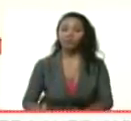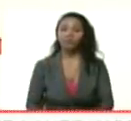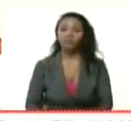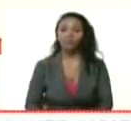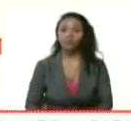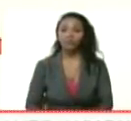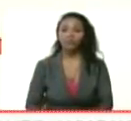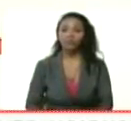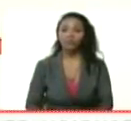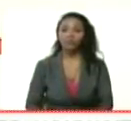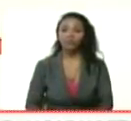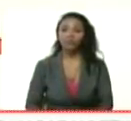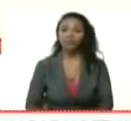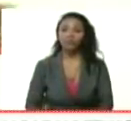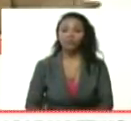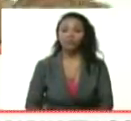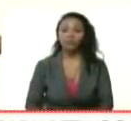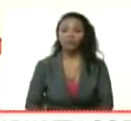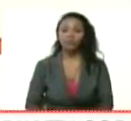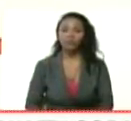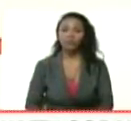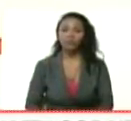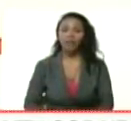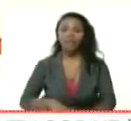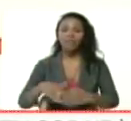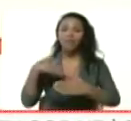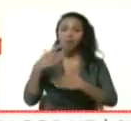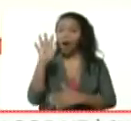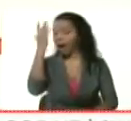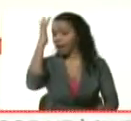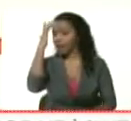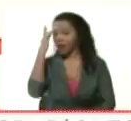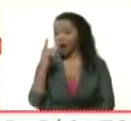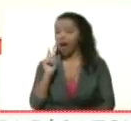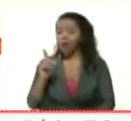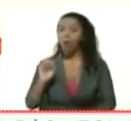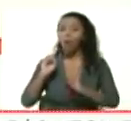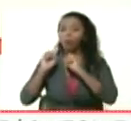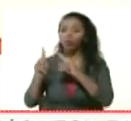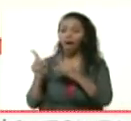Luego, bueno, carnaval, le damos un chance ahí.